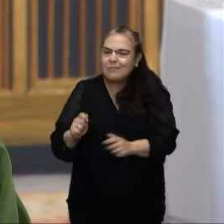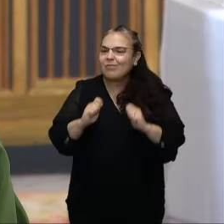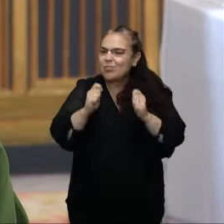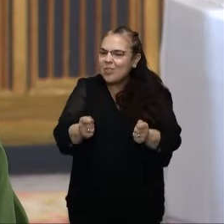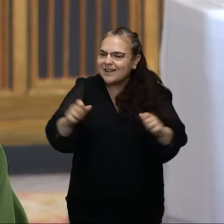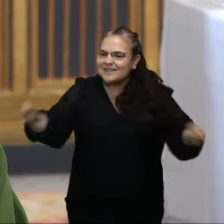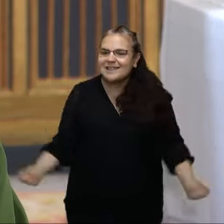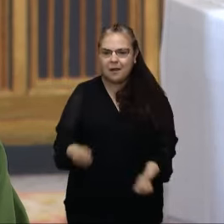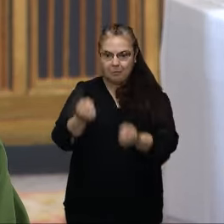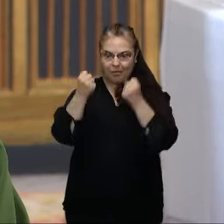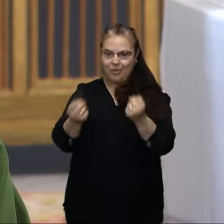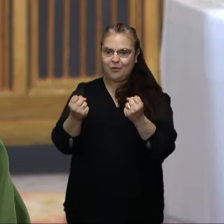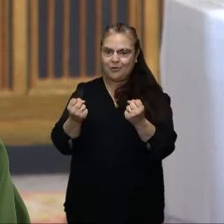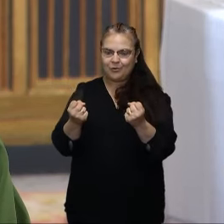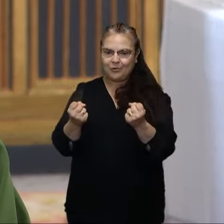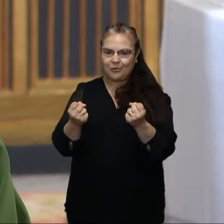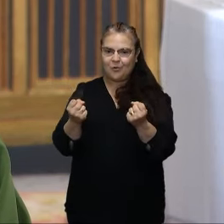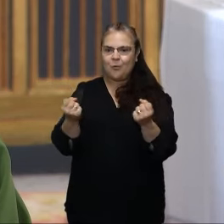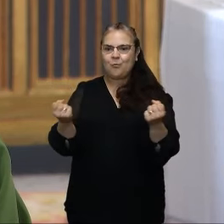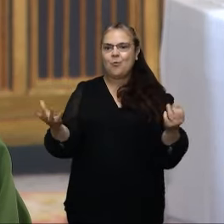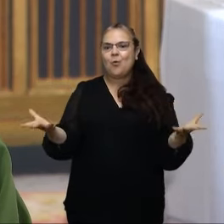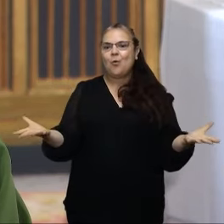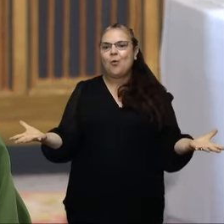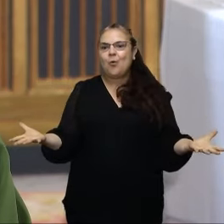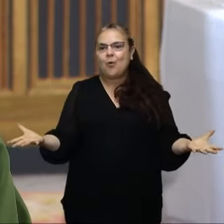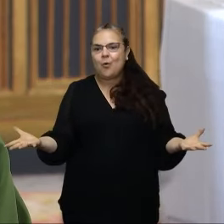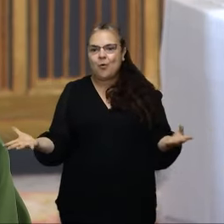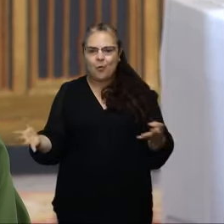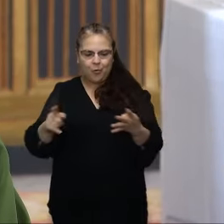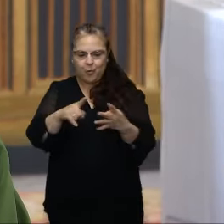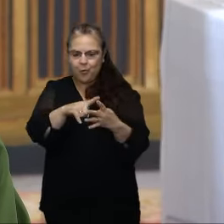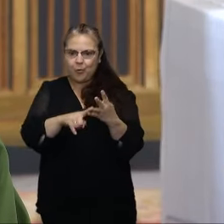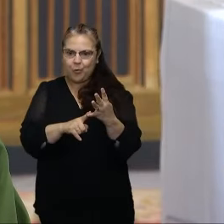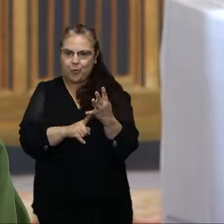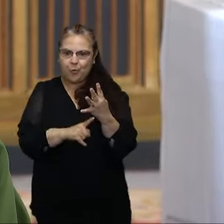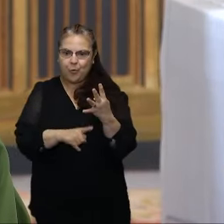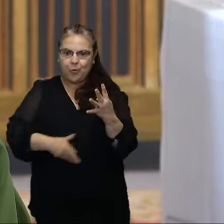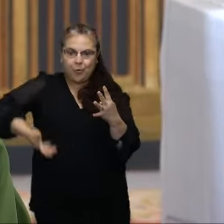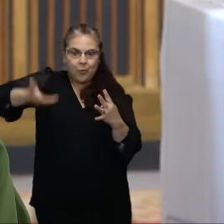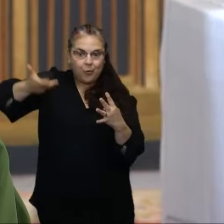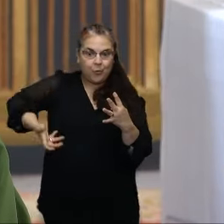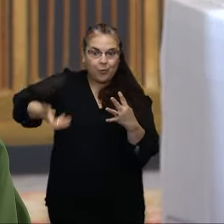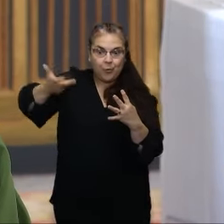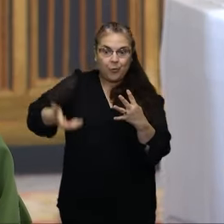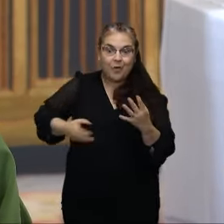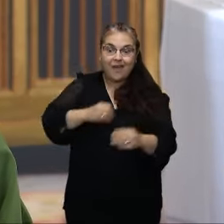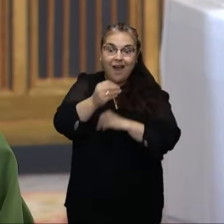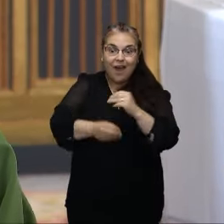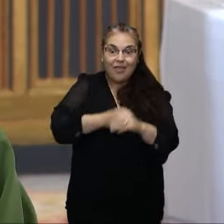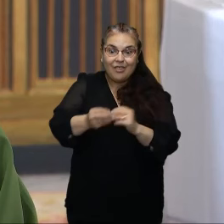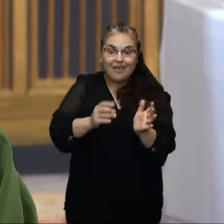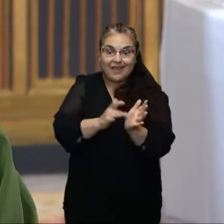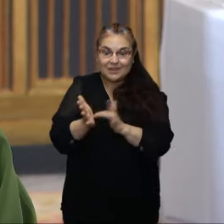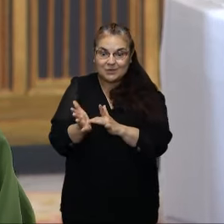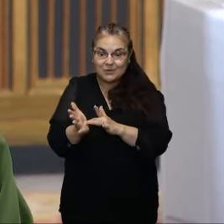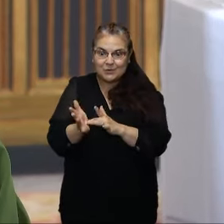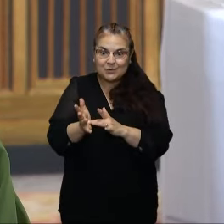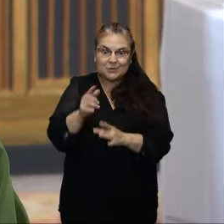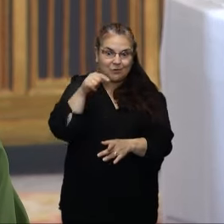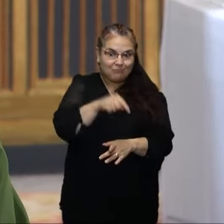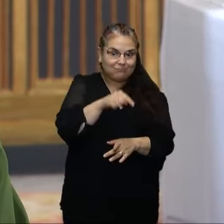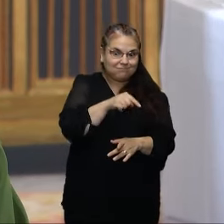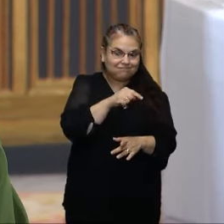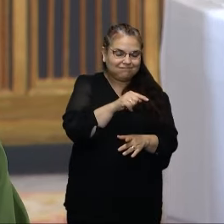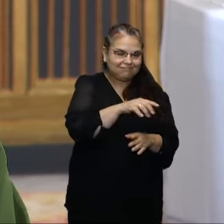la salvación. Son los cuatro movimientos fundamentales que realiza Jesús en este pequeño pasaje,